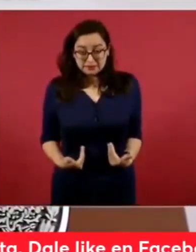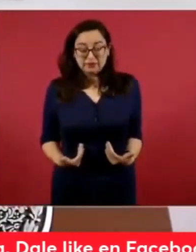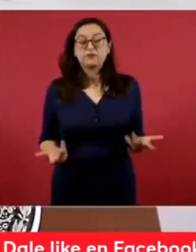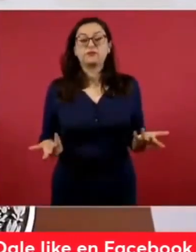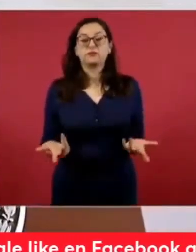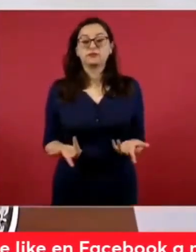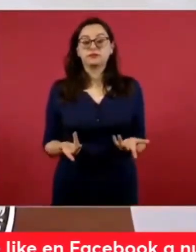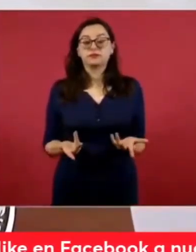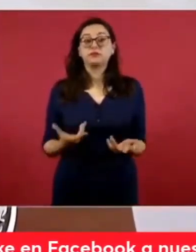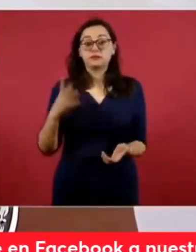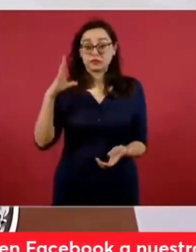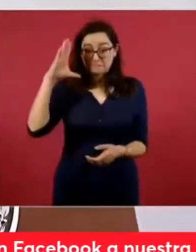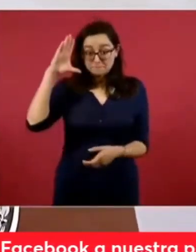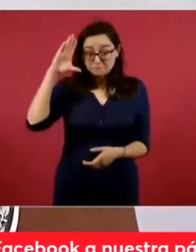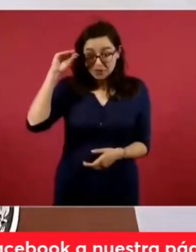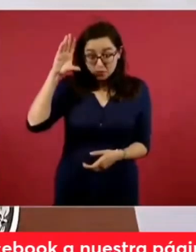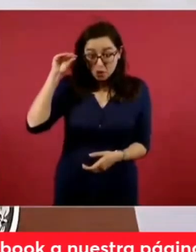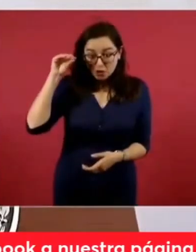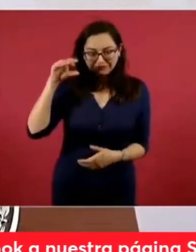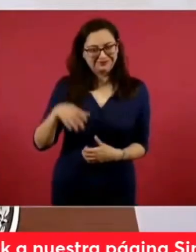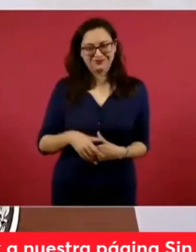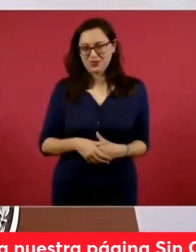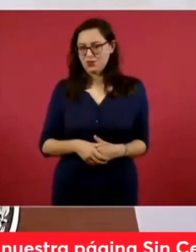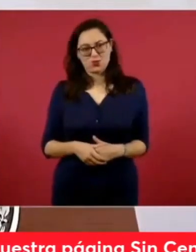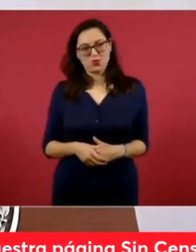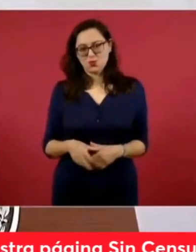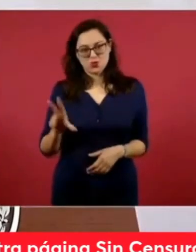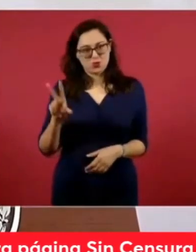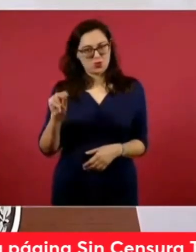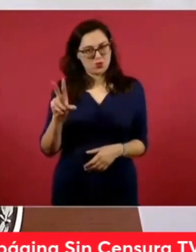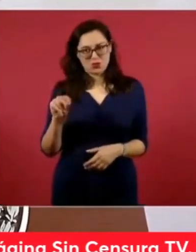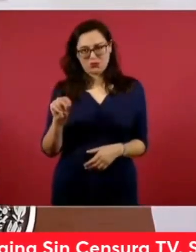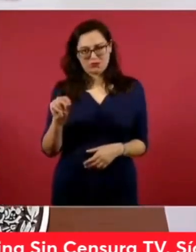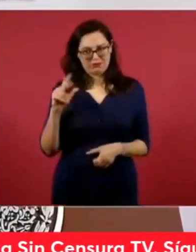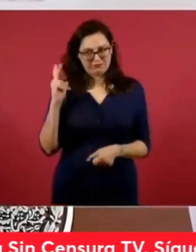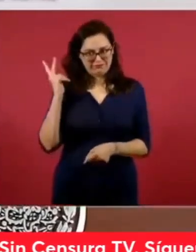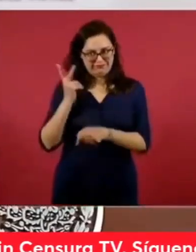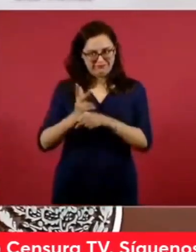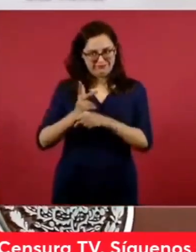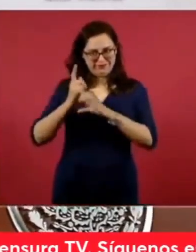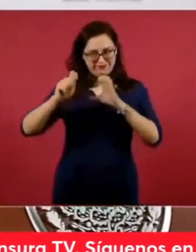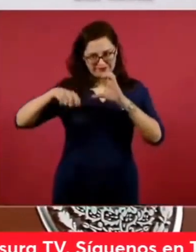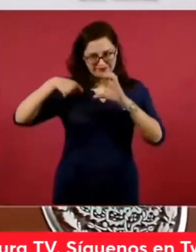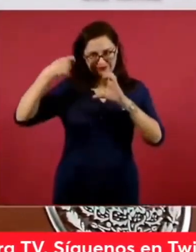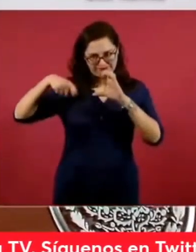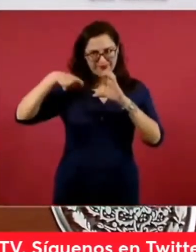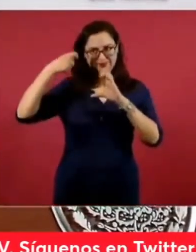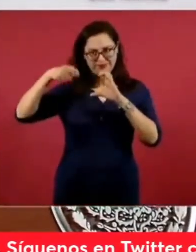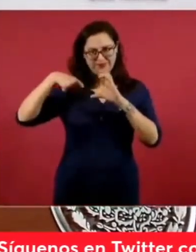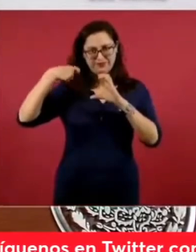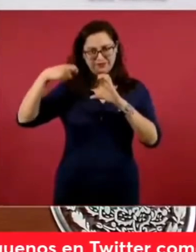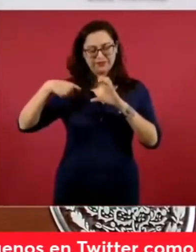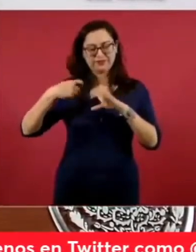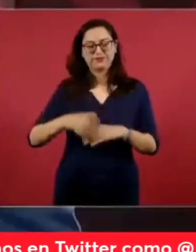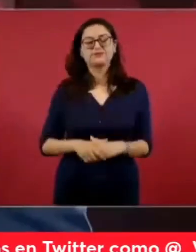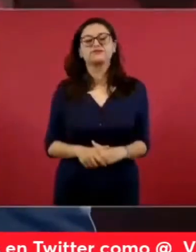Y esto el Reforma y casi todos los periódicos, ¿no? Las